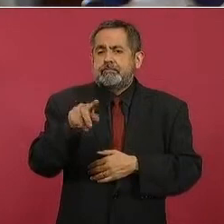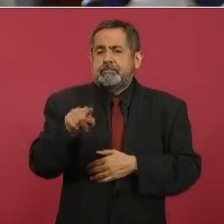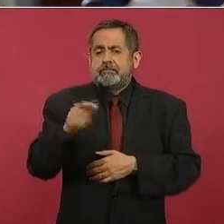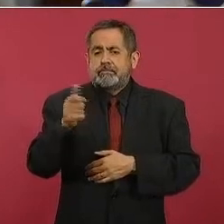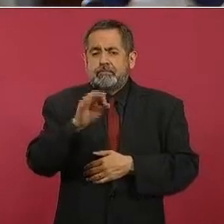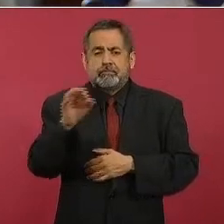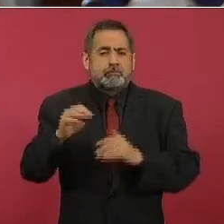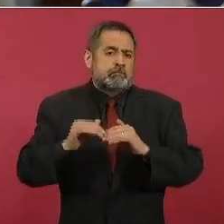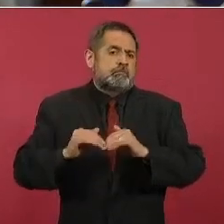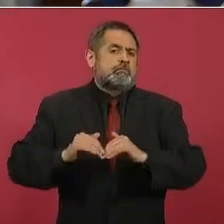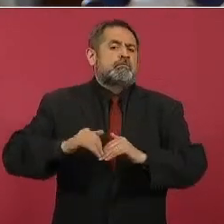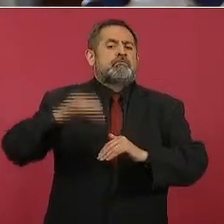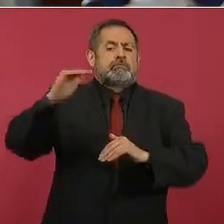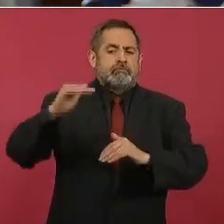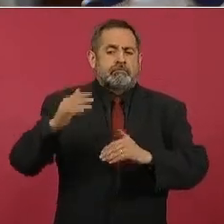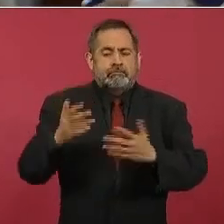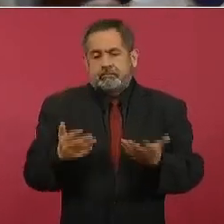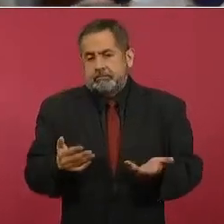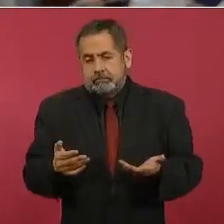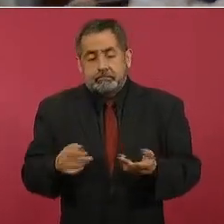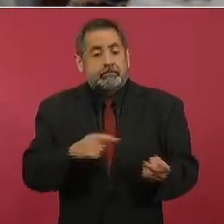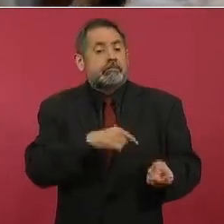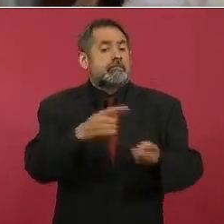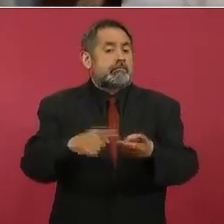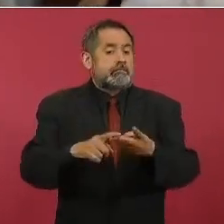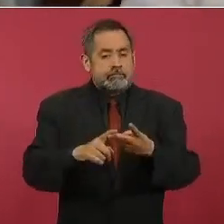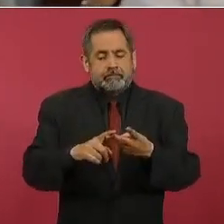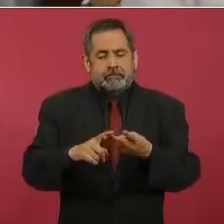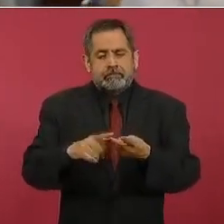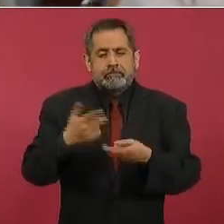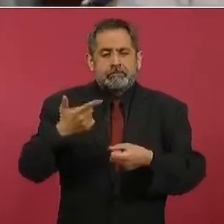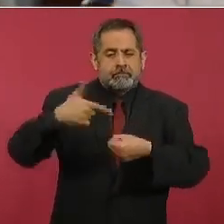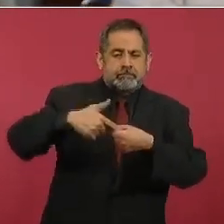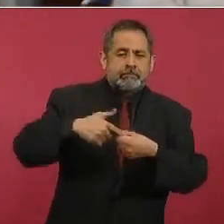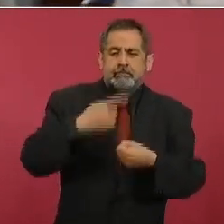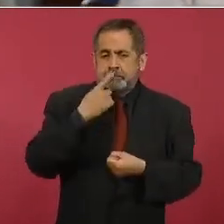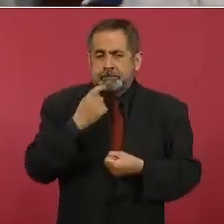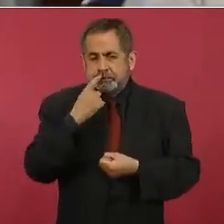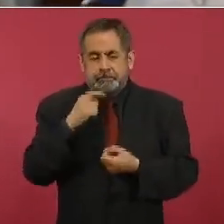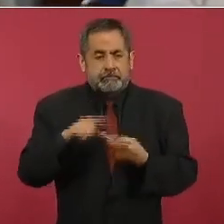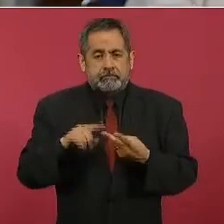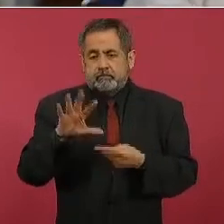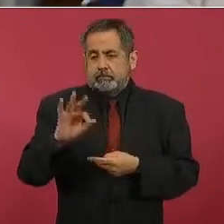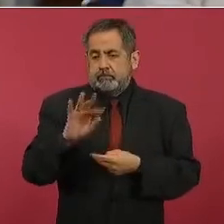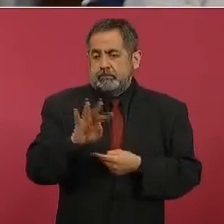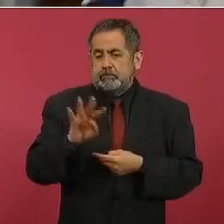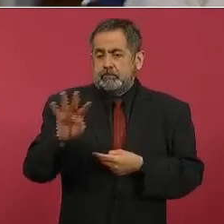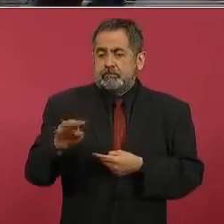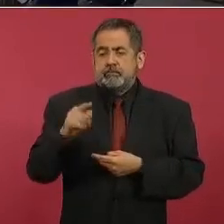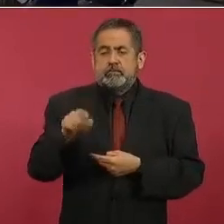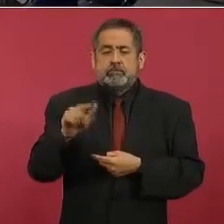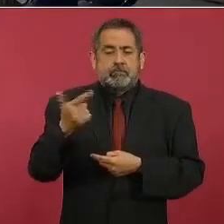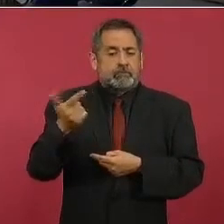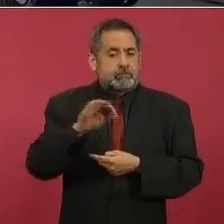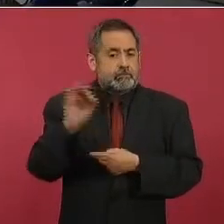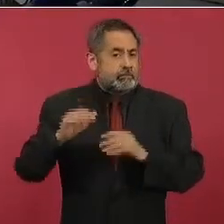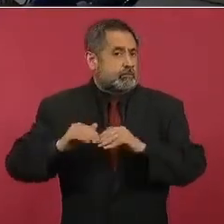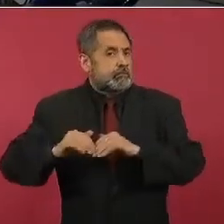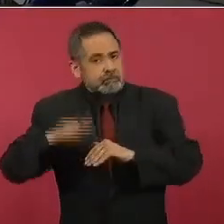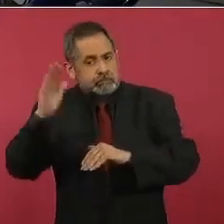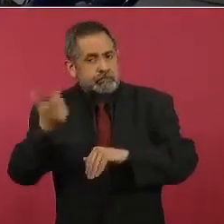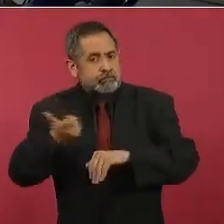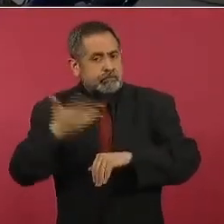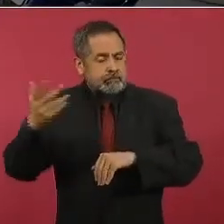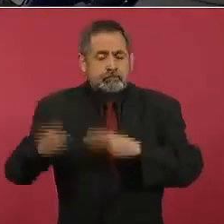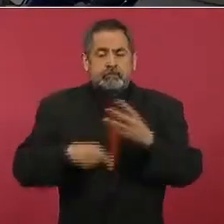69.6%. El precio de la premium subió el 44.7%.